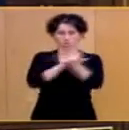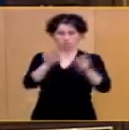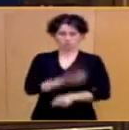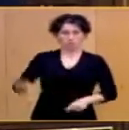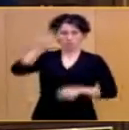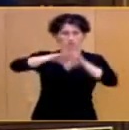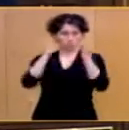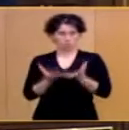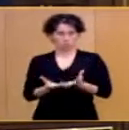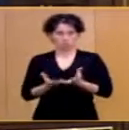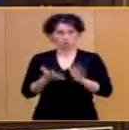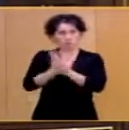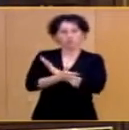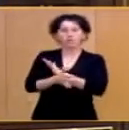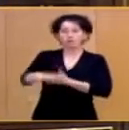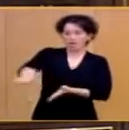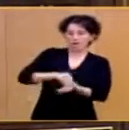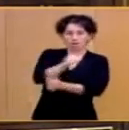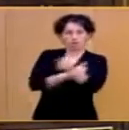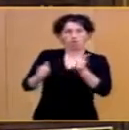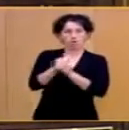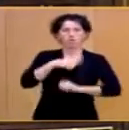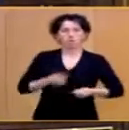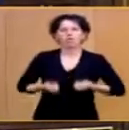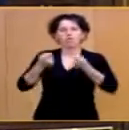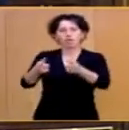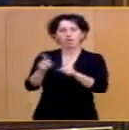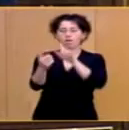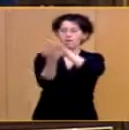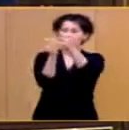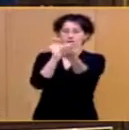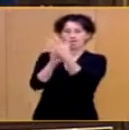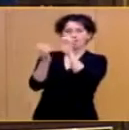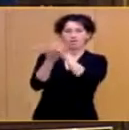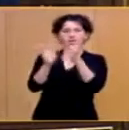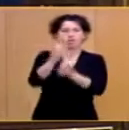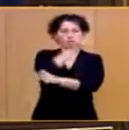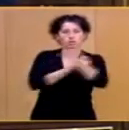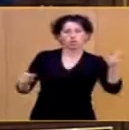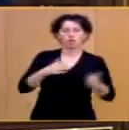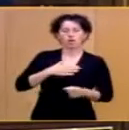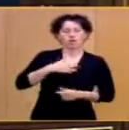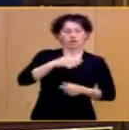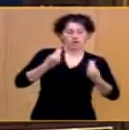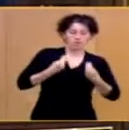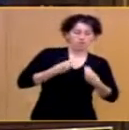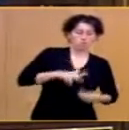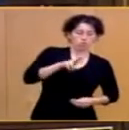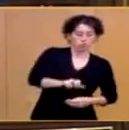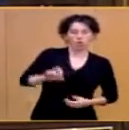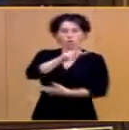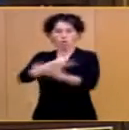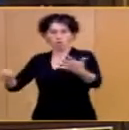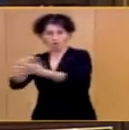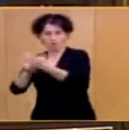una prioridad hacer posible el múltiples que facilite la recepción mutua de canales gallegos y portugueses, o facilitar el uso del gallego en